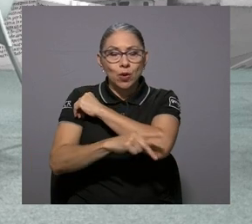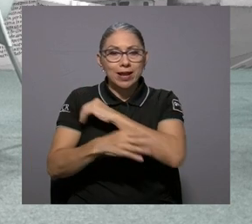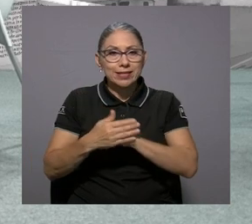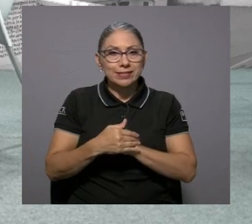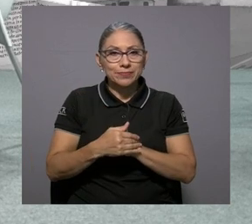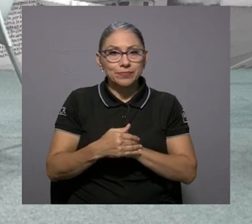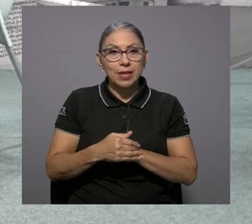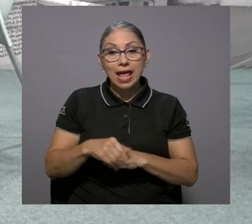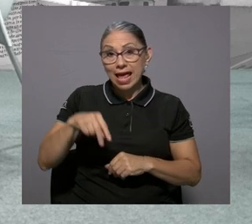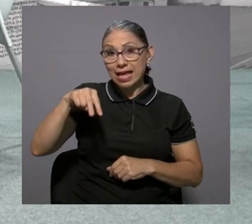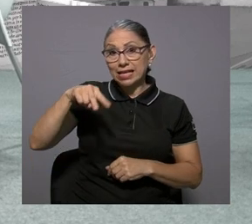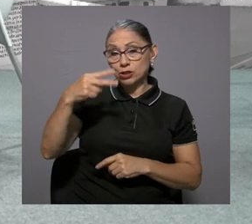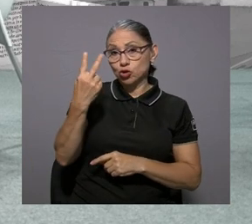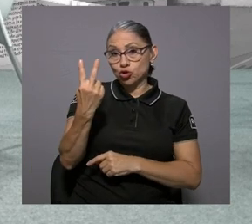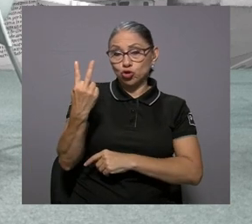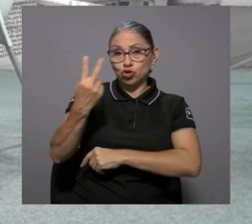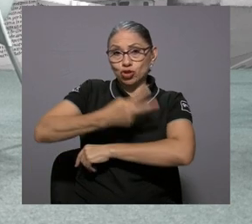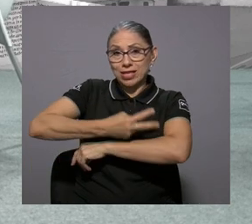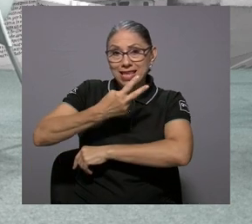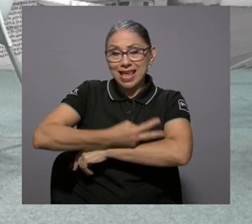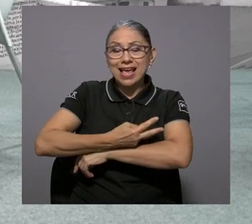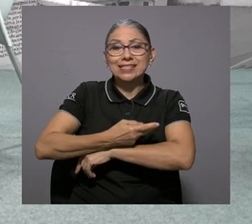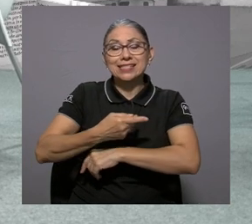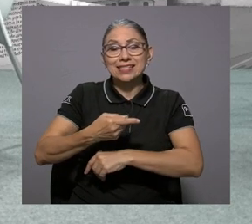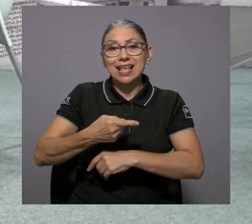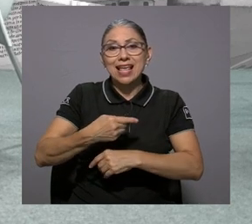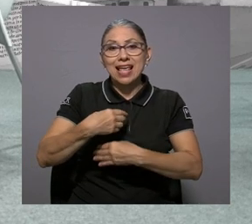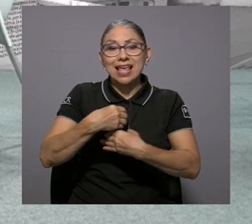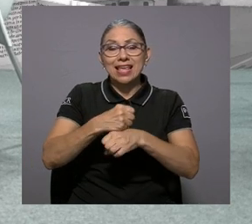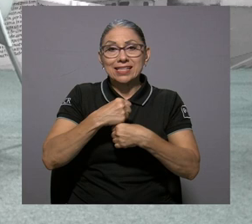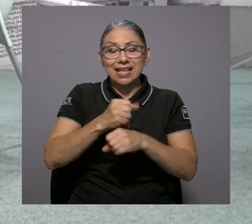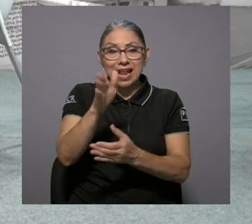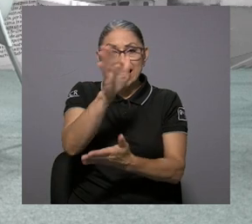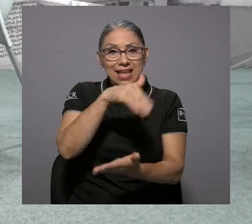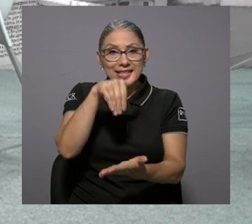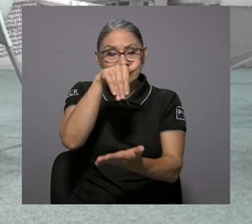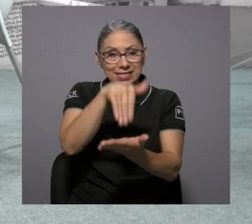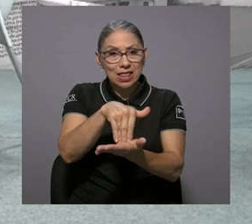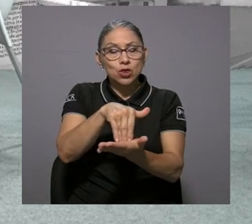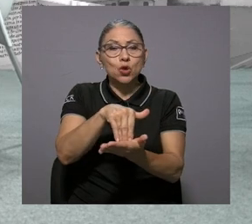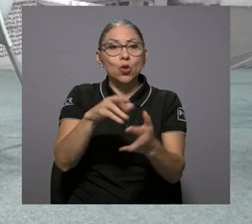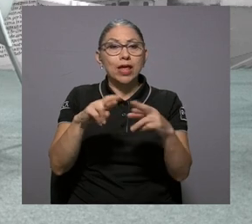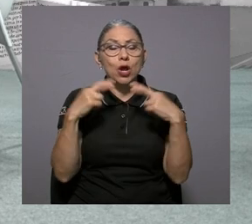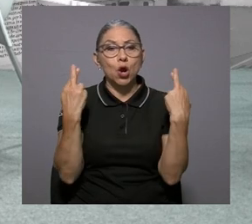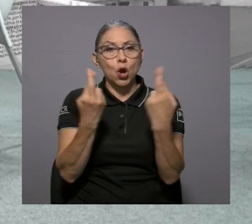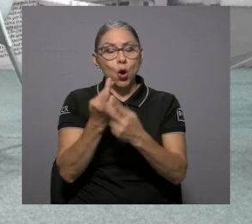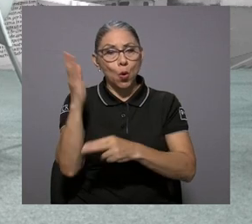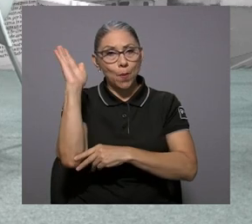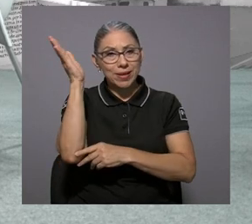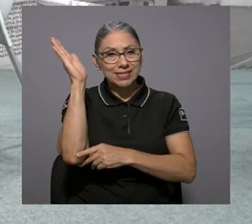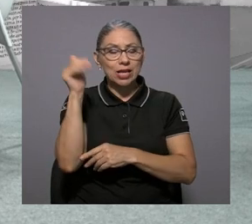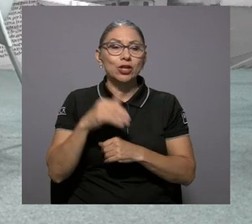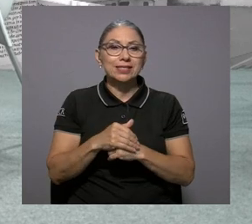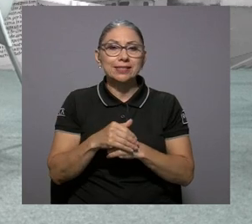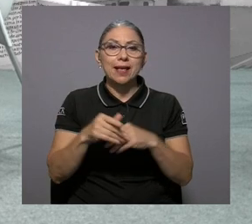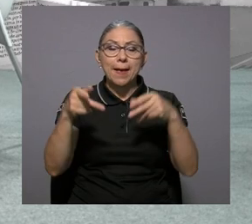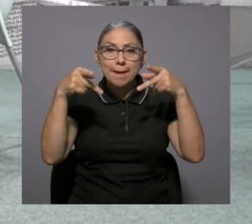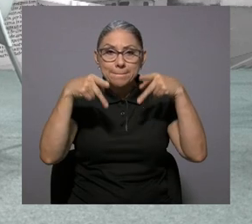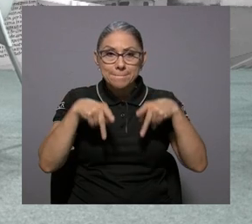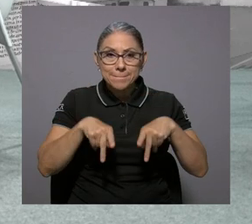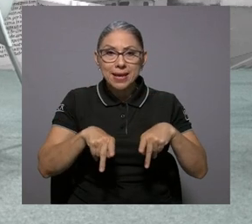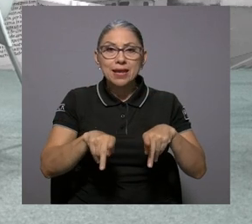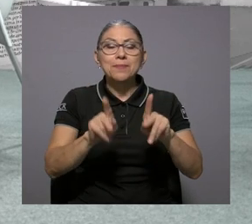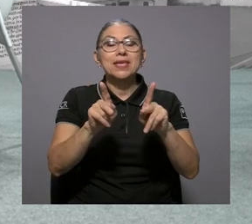estos dos días que van a tener lugar en el Centro de Convenciones va a permitir a través de